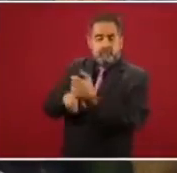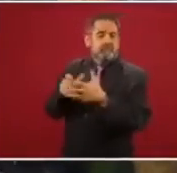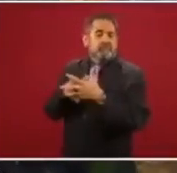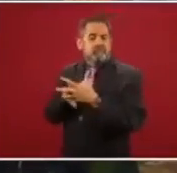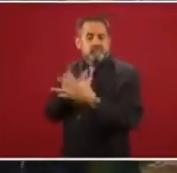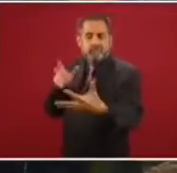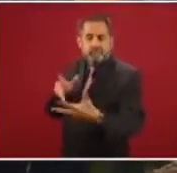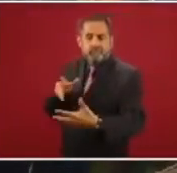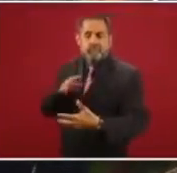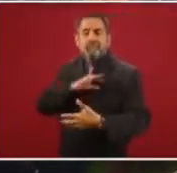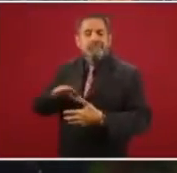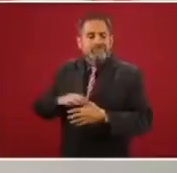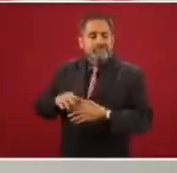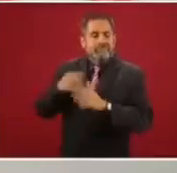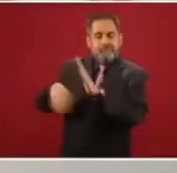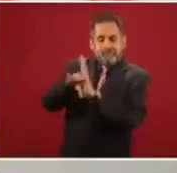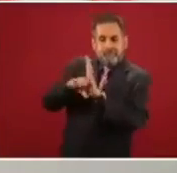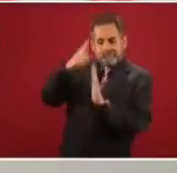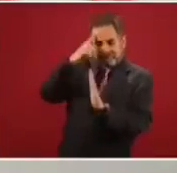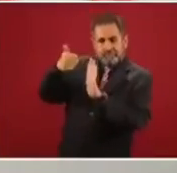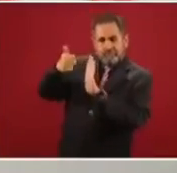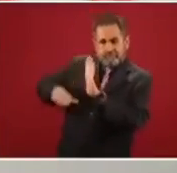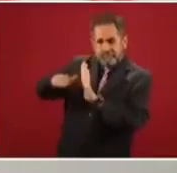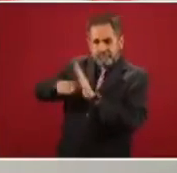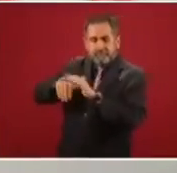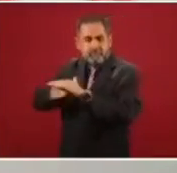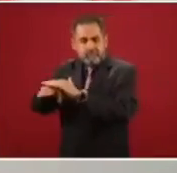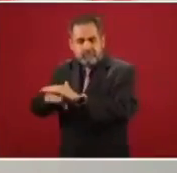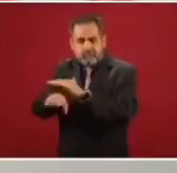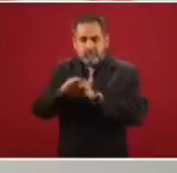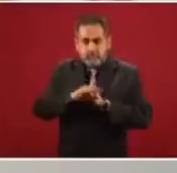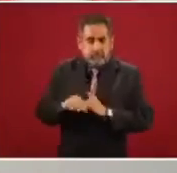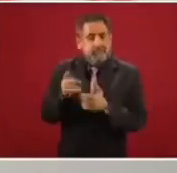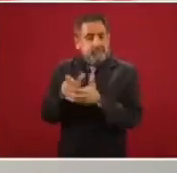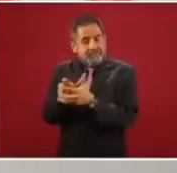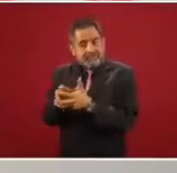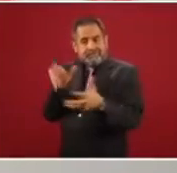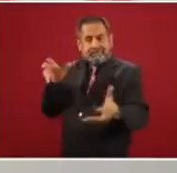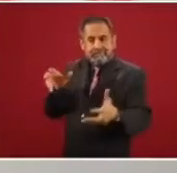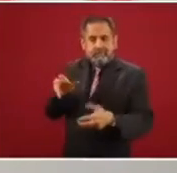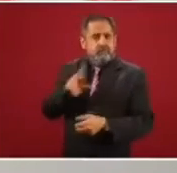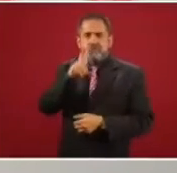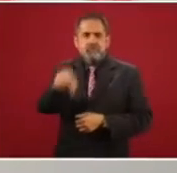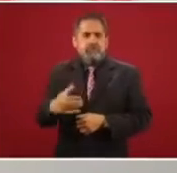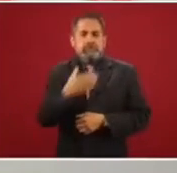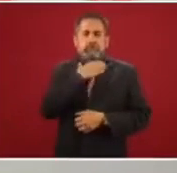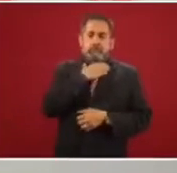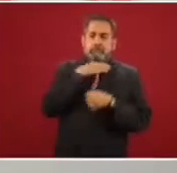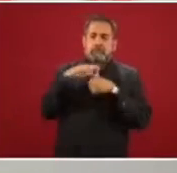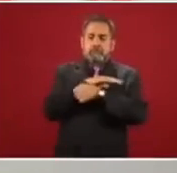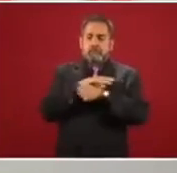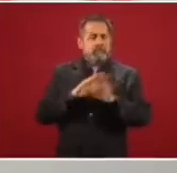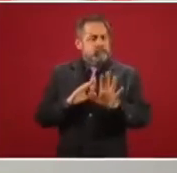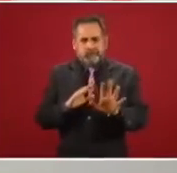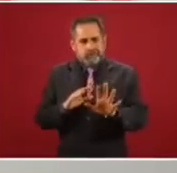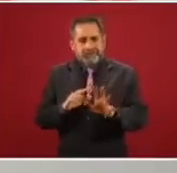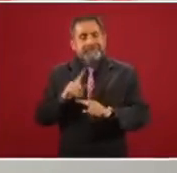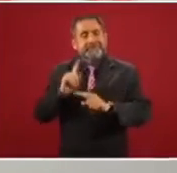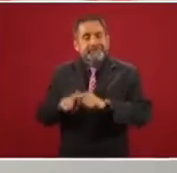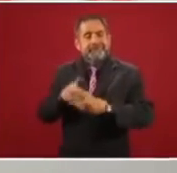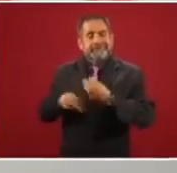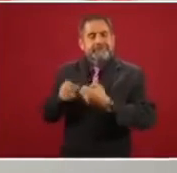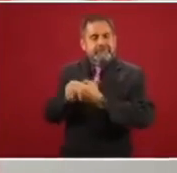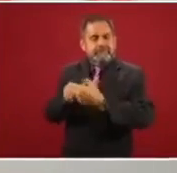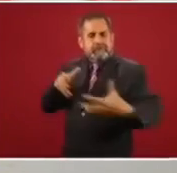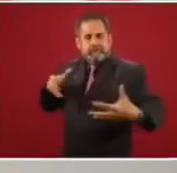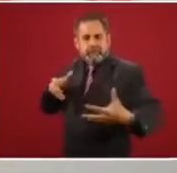que tiene quirófanos lo que vamos a hacer es eso crecer no es amontonar la idea que se instauró